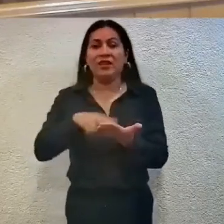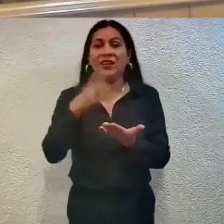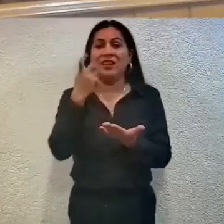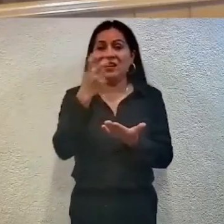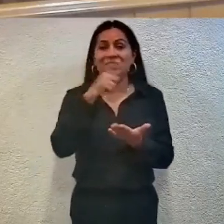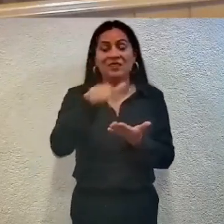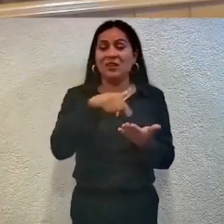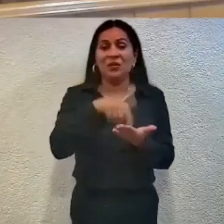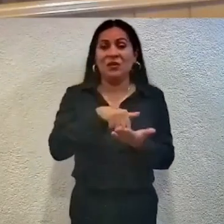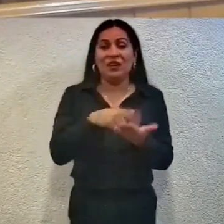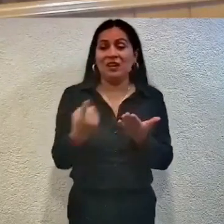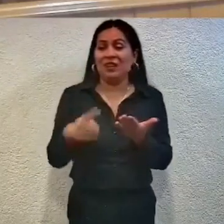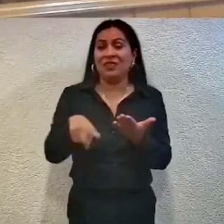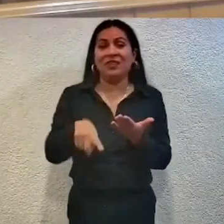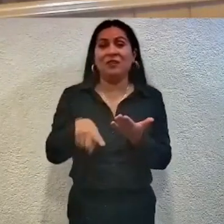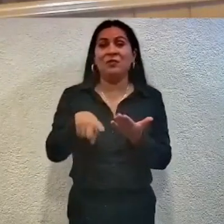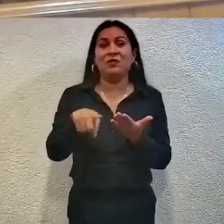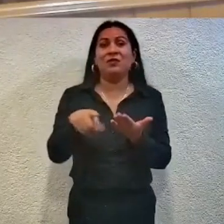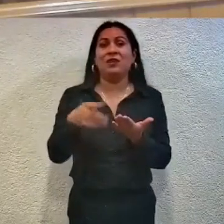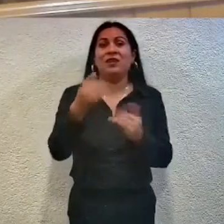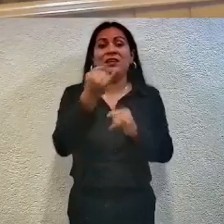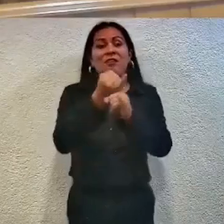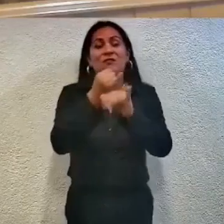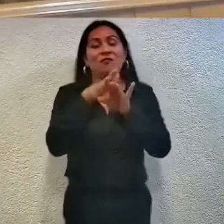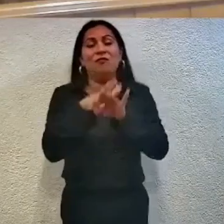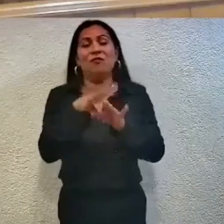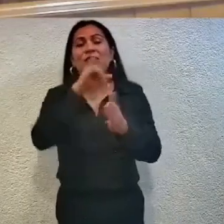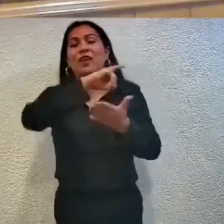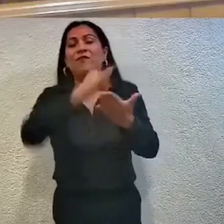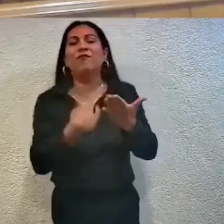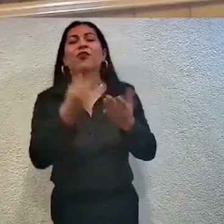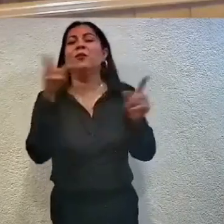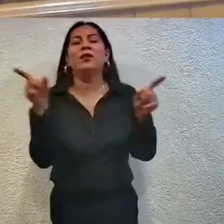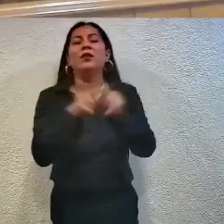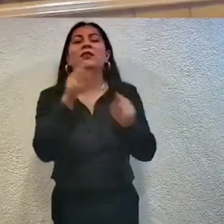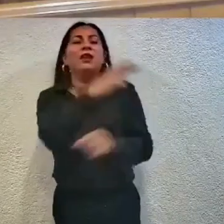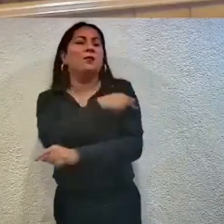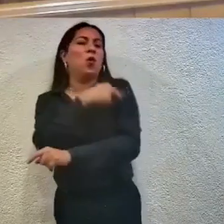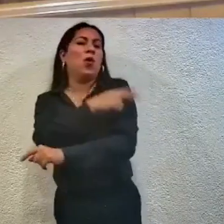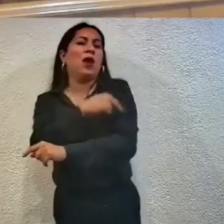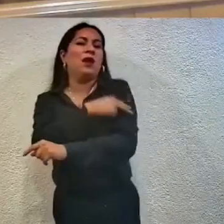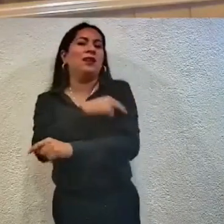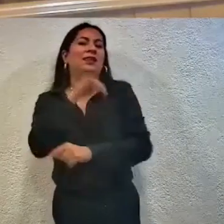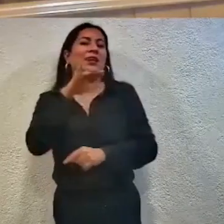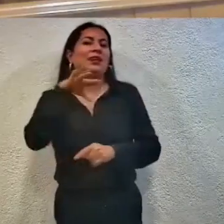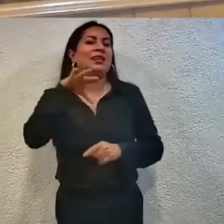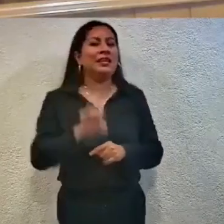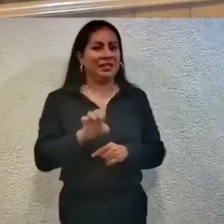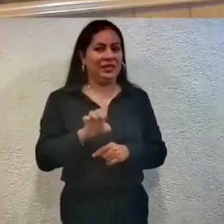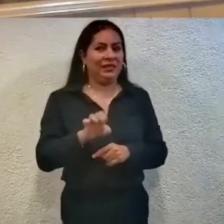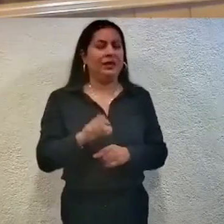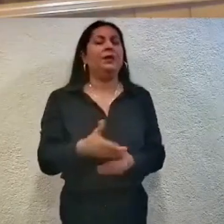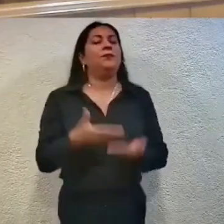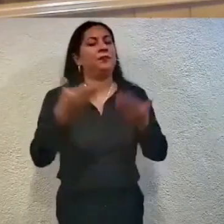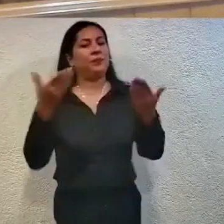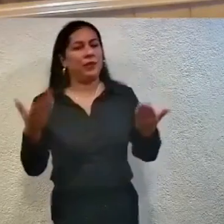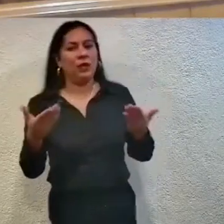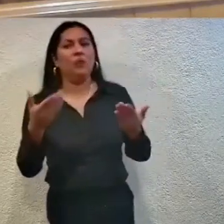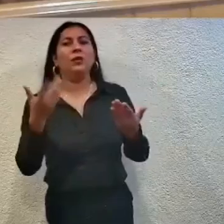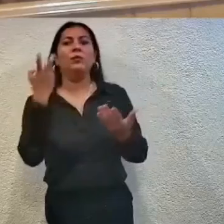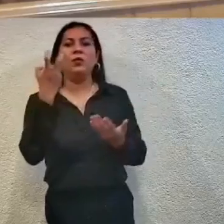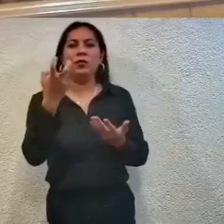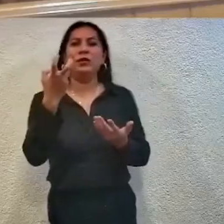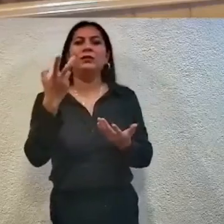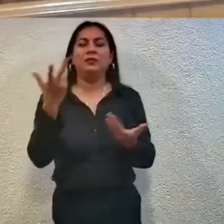sección, en términos del informe final rendido por el vocal secretario de la Junta Local del INE. Enseguida, y por cuanto hace a